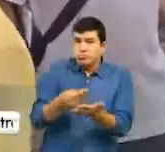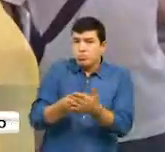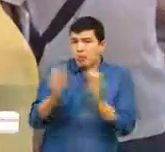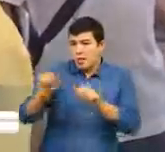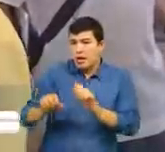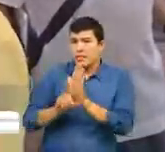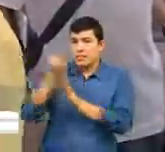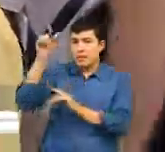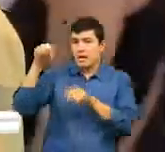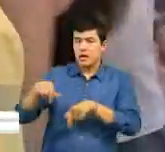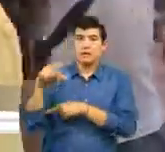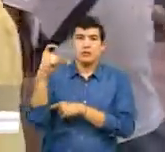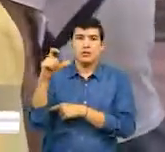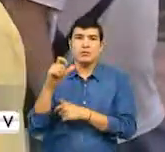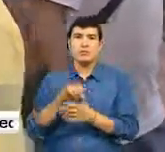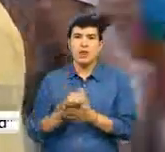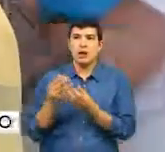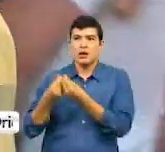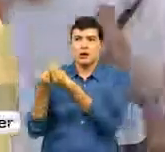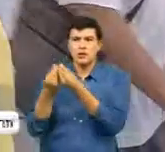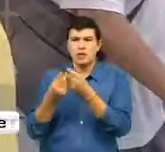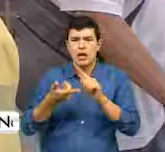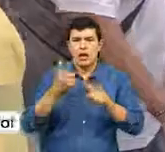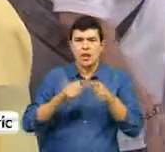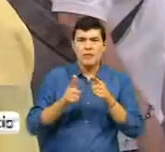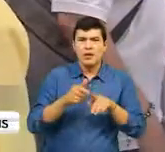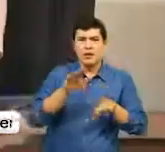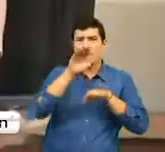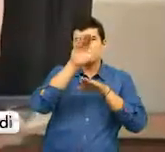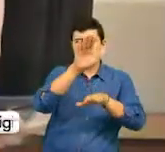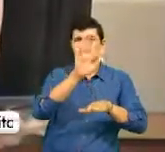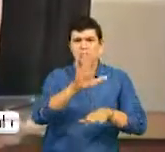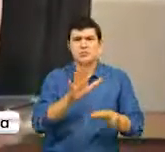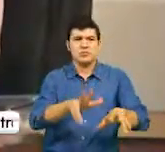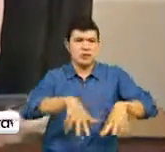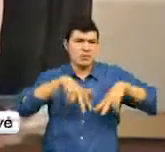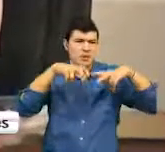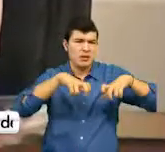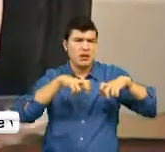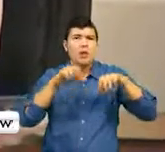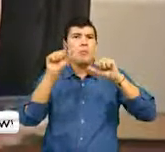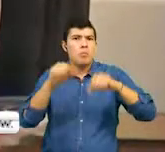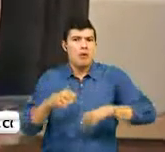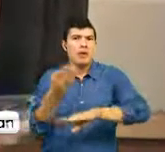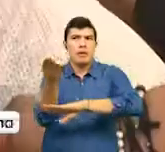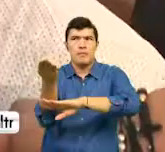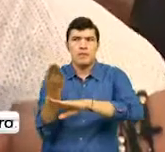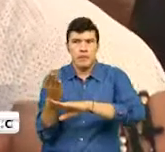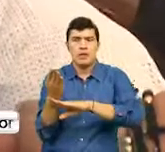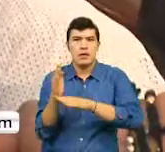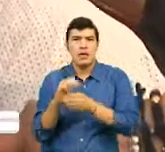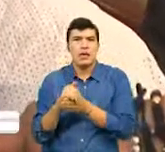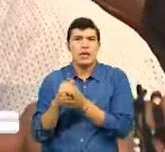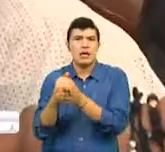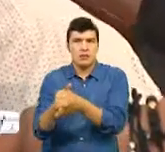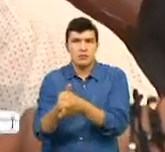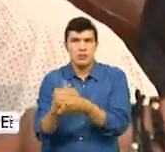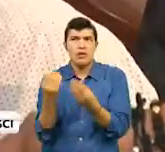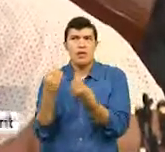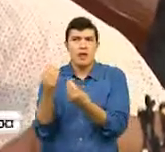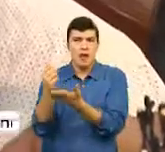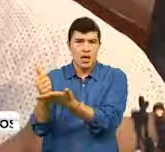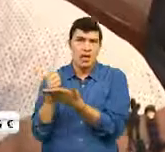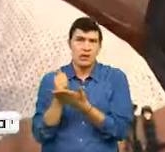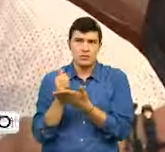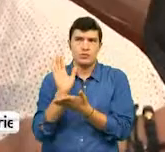Los concejales son amigos de los senadores, los representantes a la Cámara. Pueden pedirle que gestionen para que